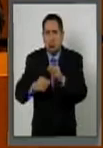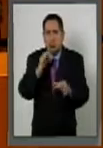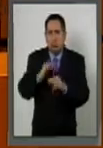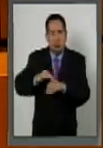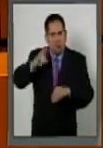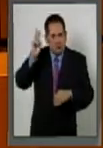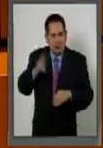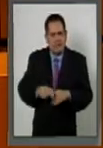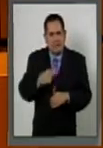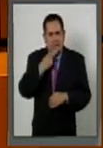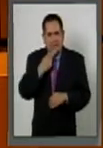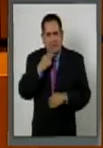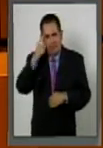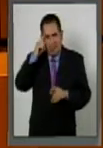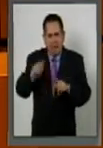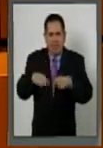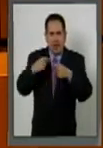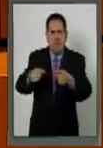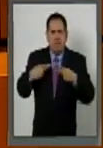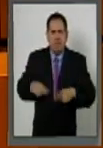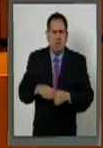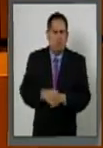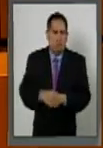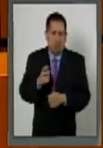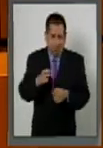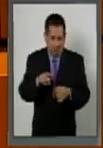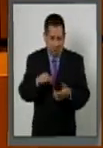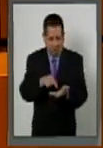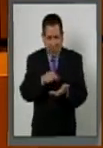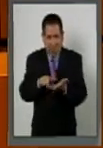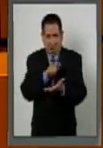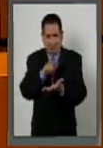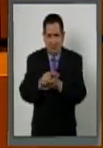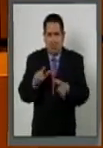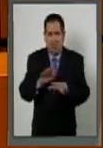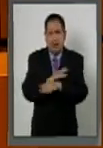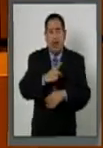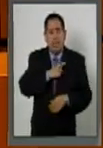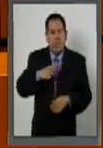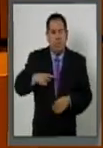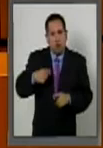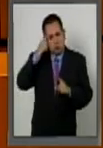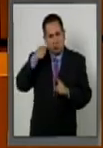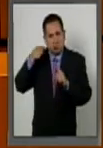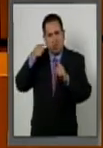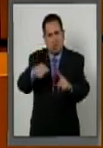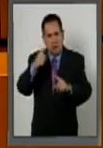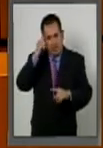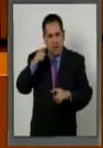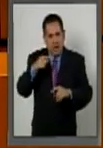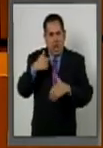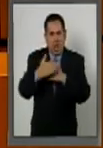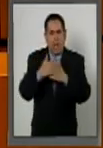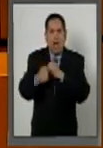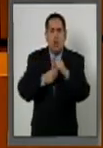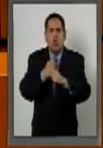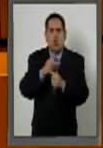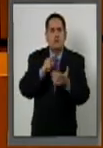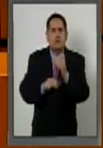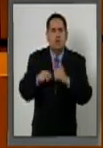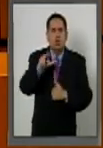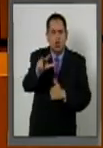verdaderamente le llegue a la gente es la gran reforma y tendríamos que apuntarle aquí a partir del 2018